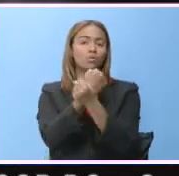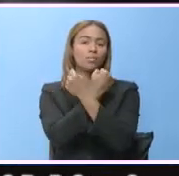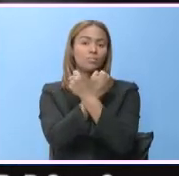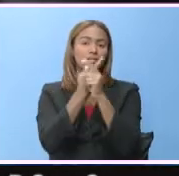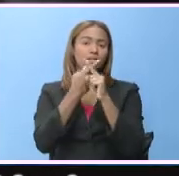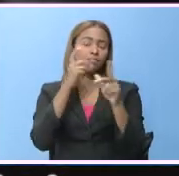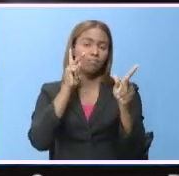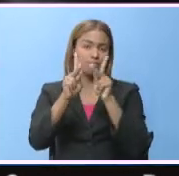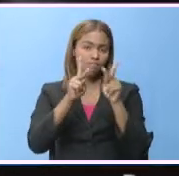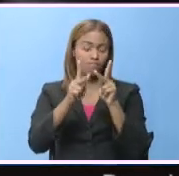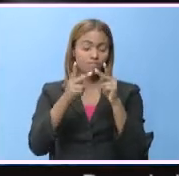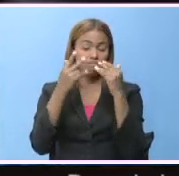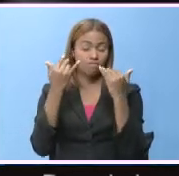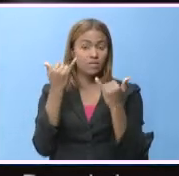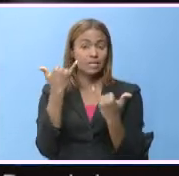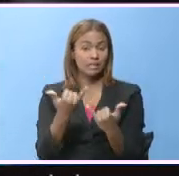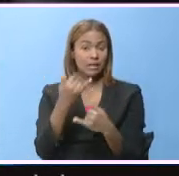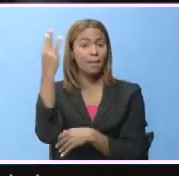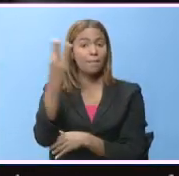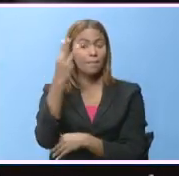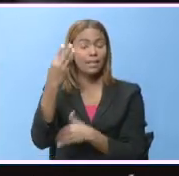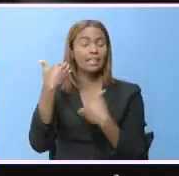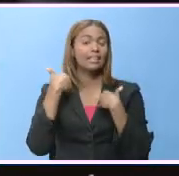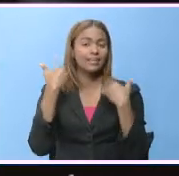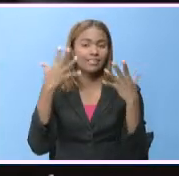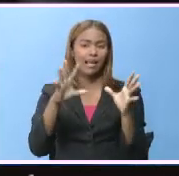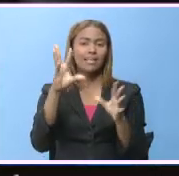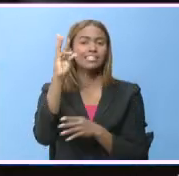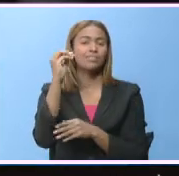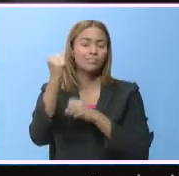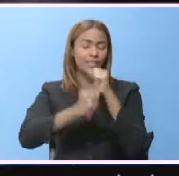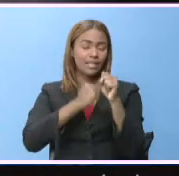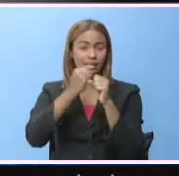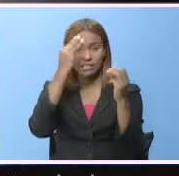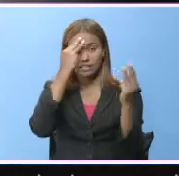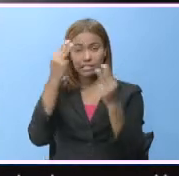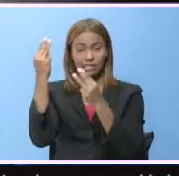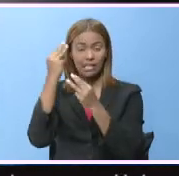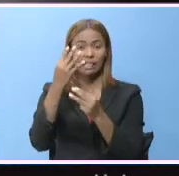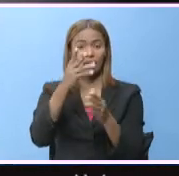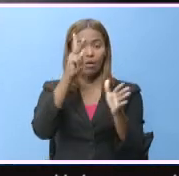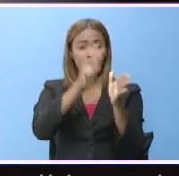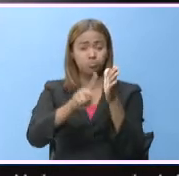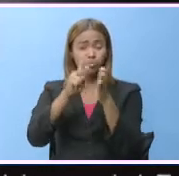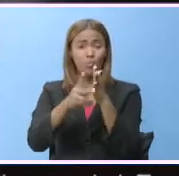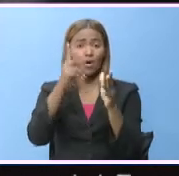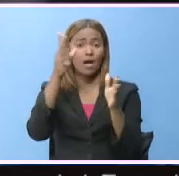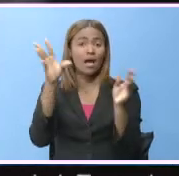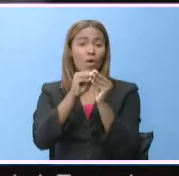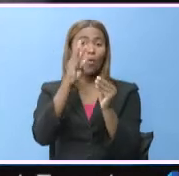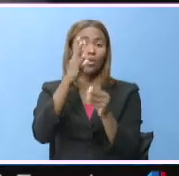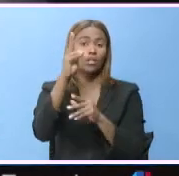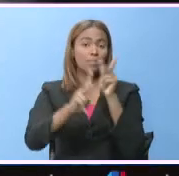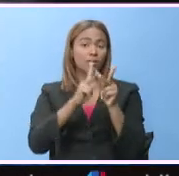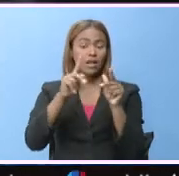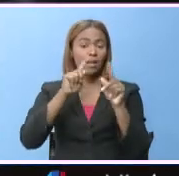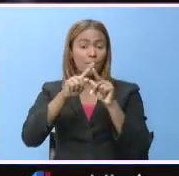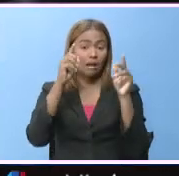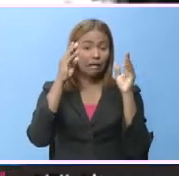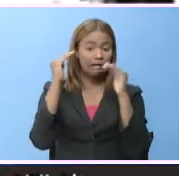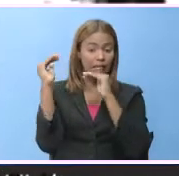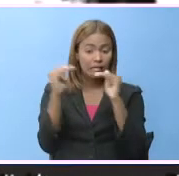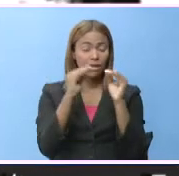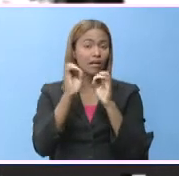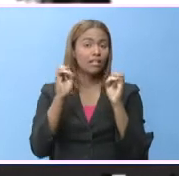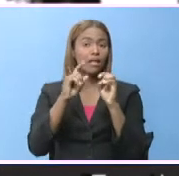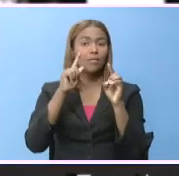Puerto Plata. Este miércoles se cumplen 60 años del cuádruple asesinato que quedó impune, pero que precipitó la